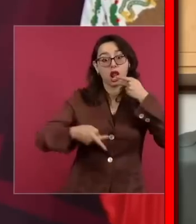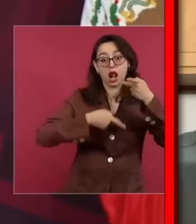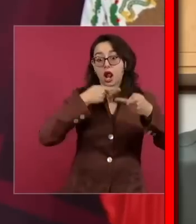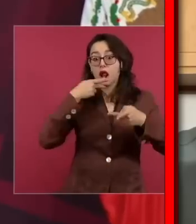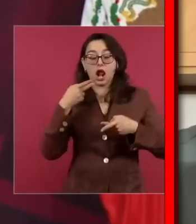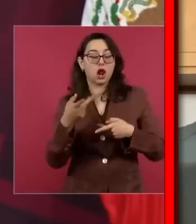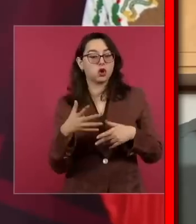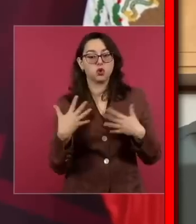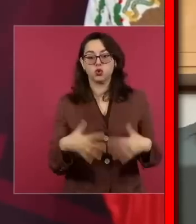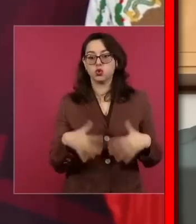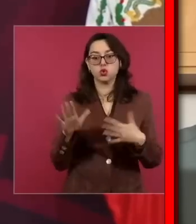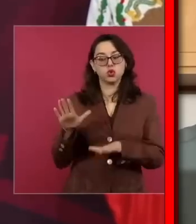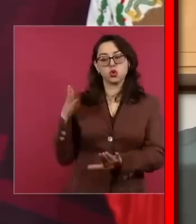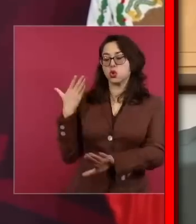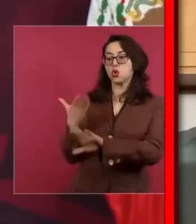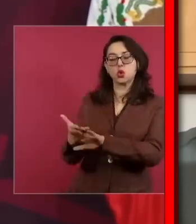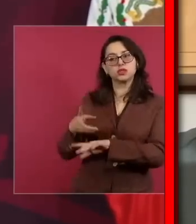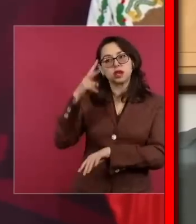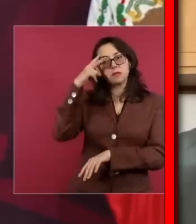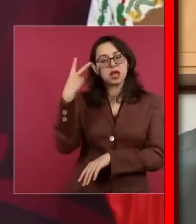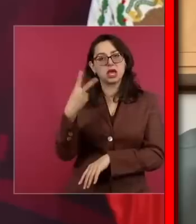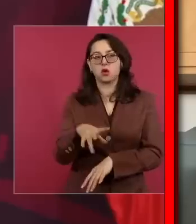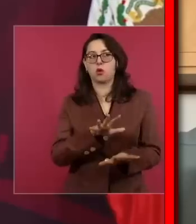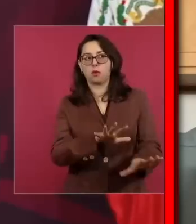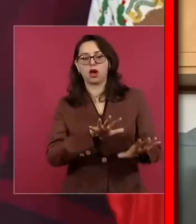Eso es lo que está pasando en Estados Unidos.